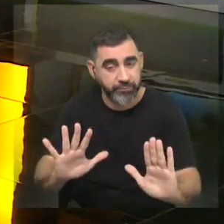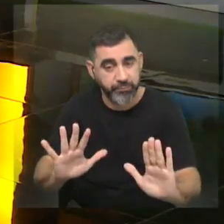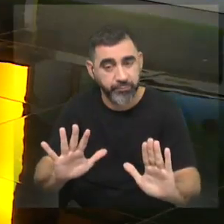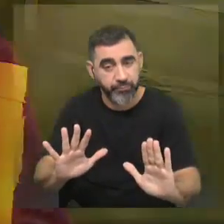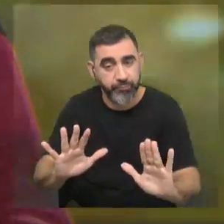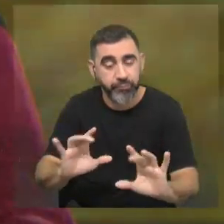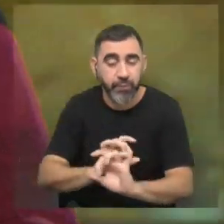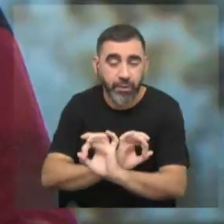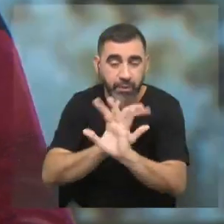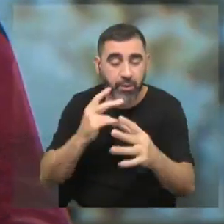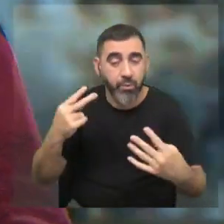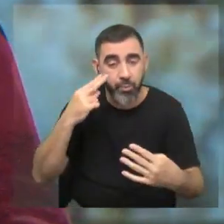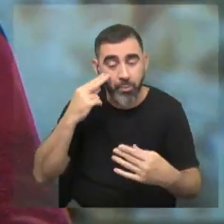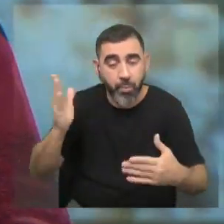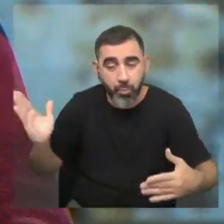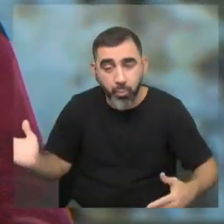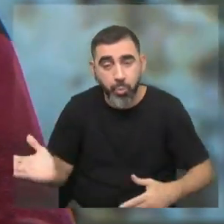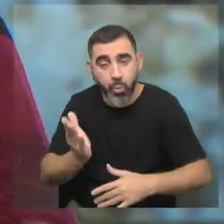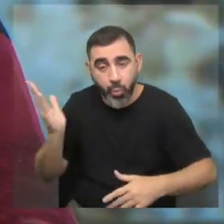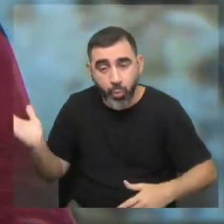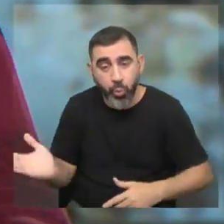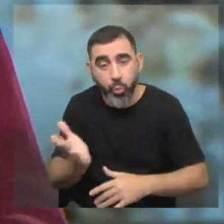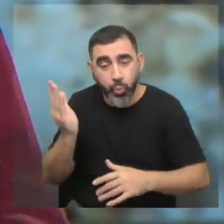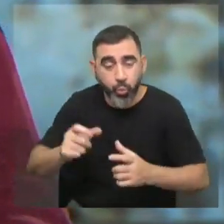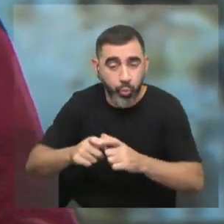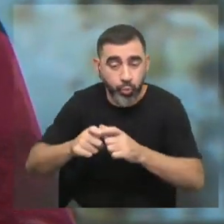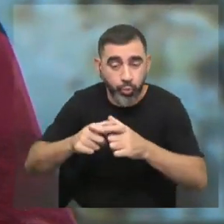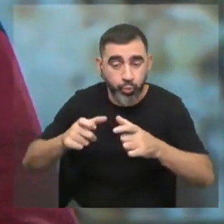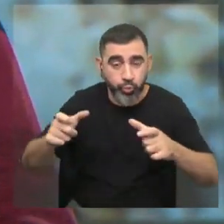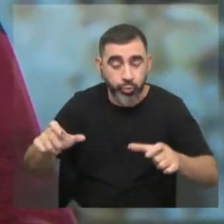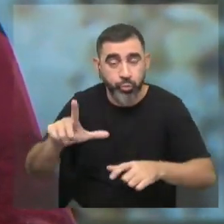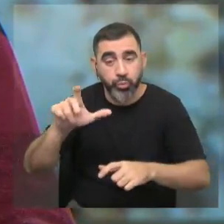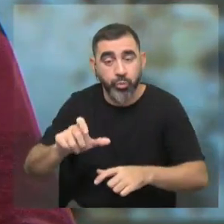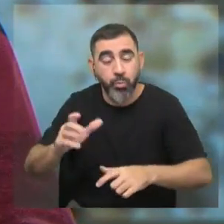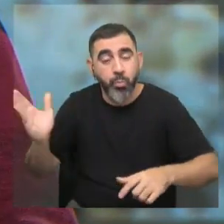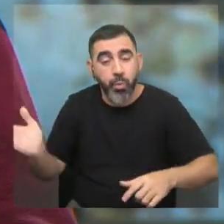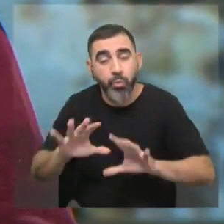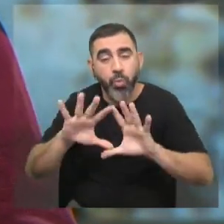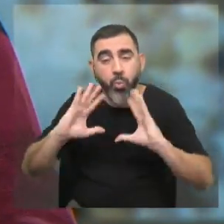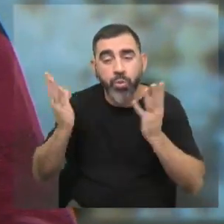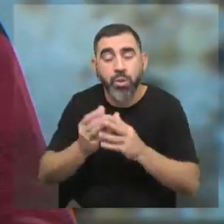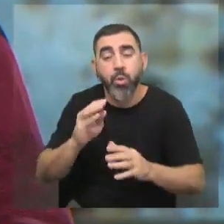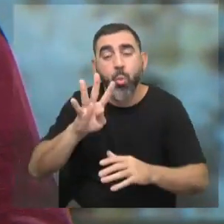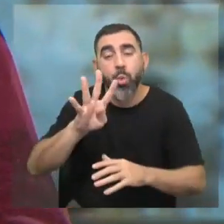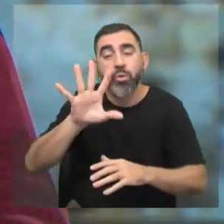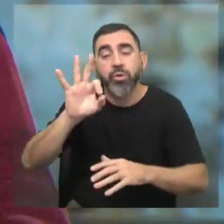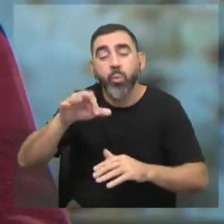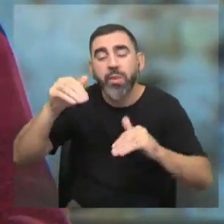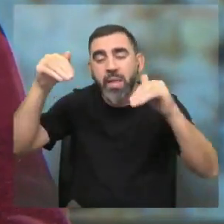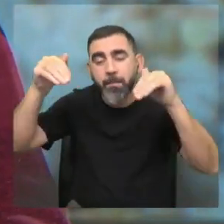estos días, tanto los astronautas como el centro en tierra están realizando pruebas para solucionar las fallas.